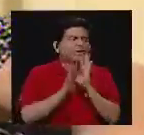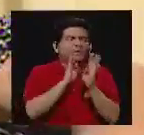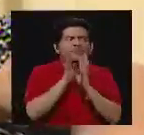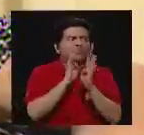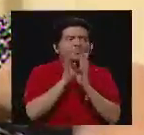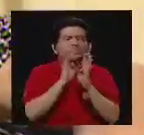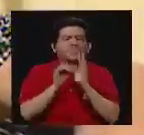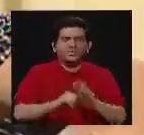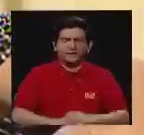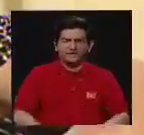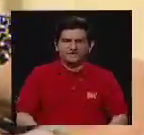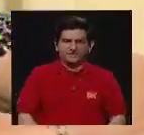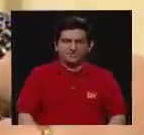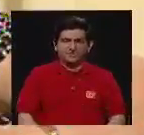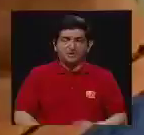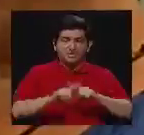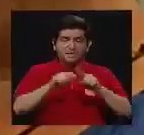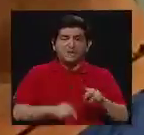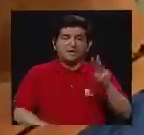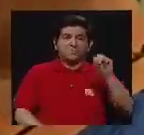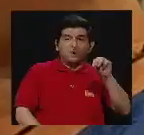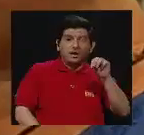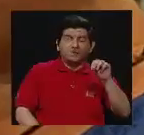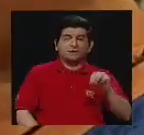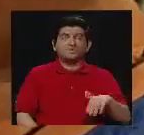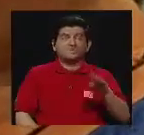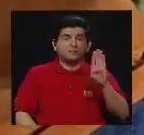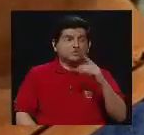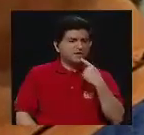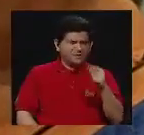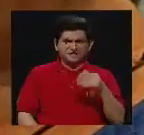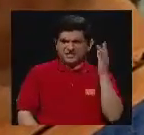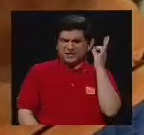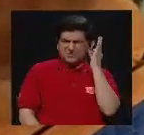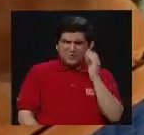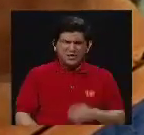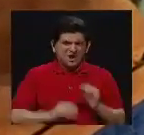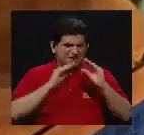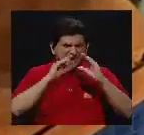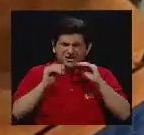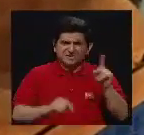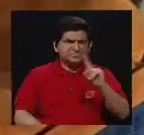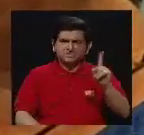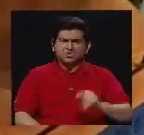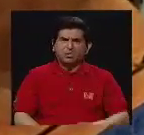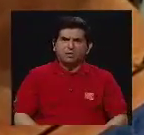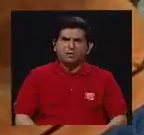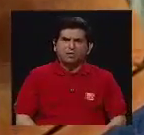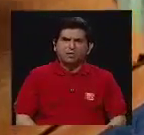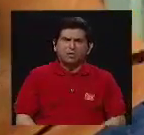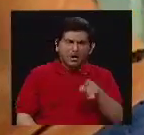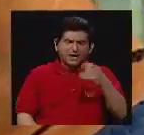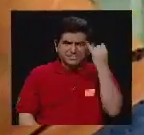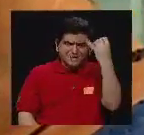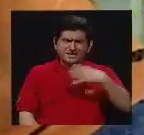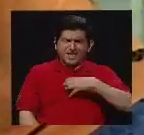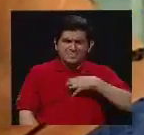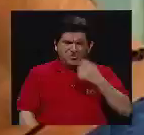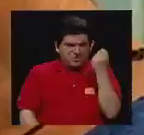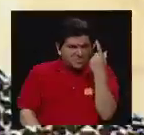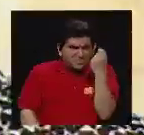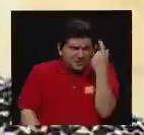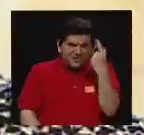chismorreando. Y Gimbutas llega y dice, ¿por qué mujeres chismorreando? Porque están poniendo sus prejuicios